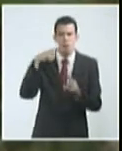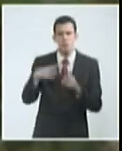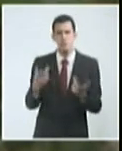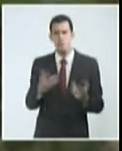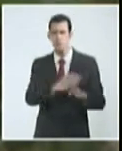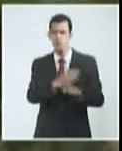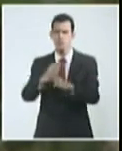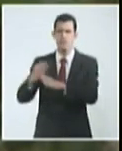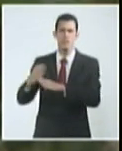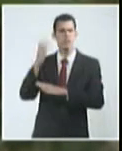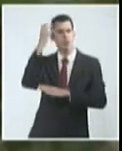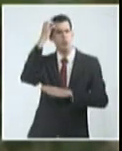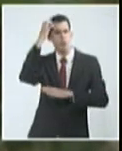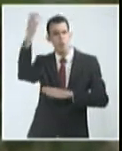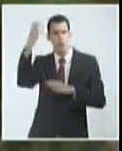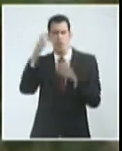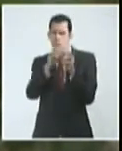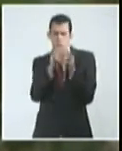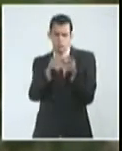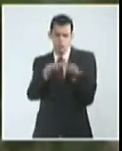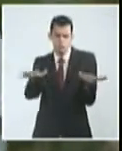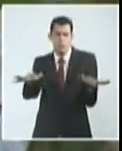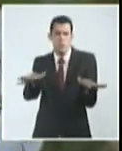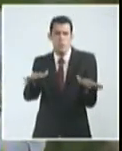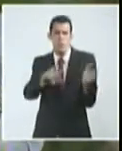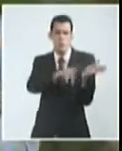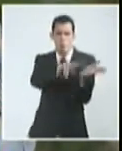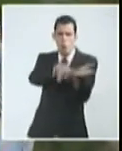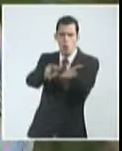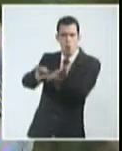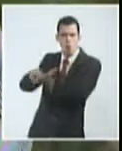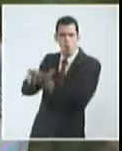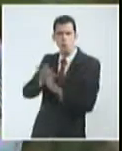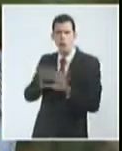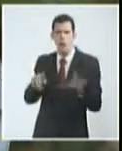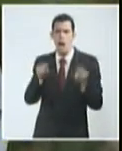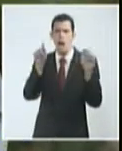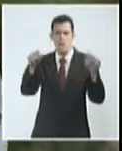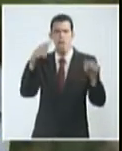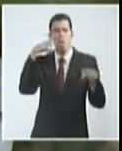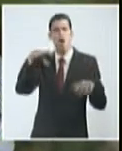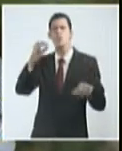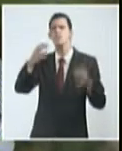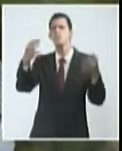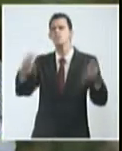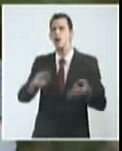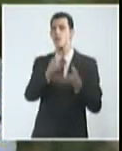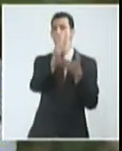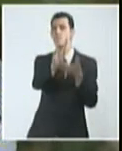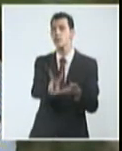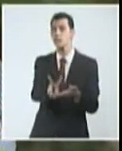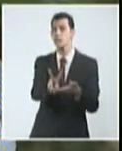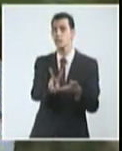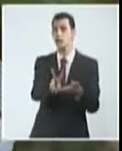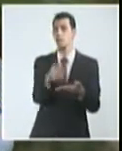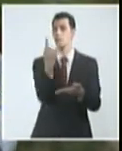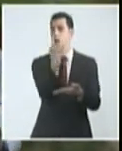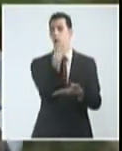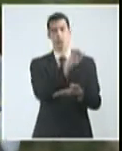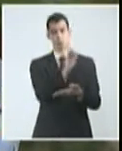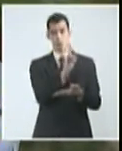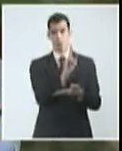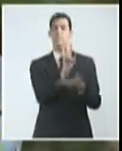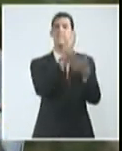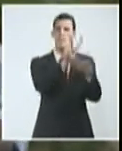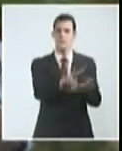gobierno a las provincias que ya habíamos sistematizado, ya íbamos por el tercer recorrido a provincias, y en